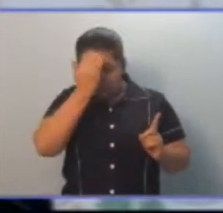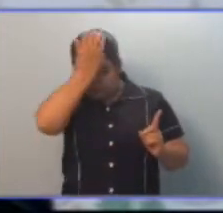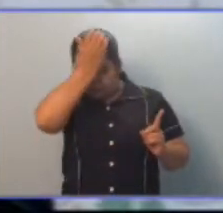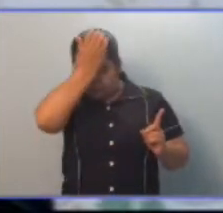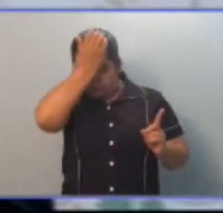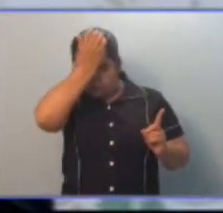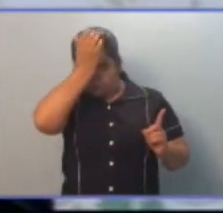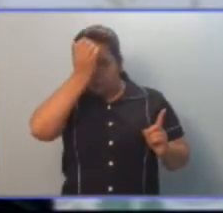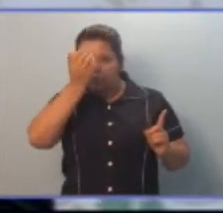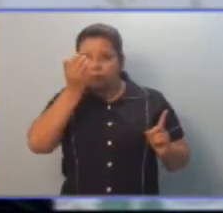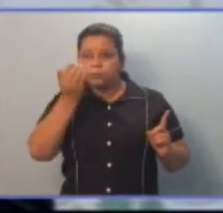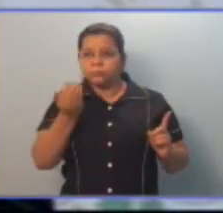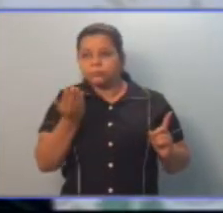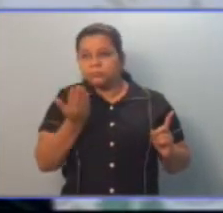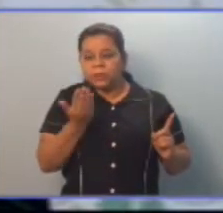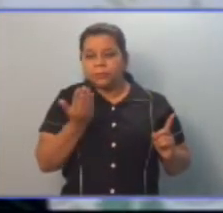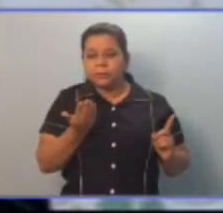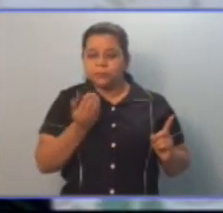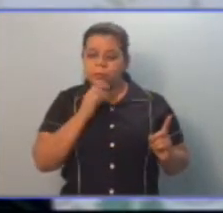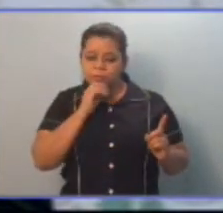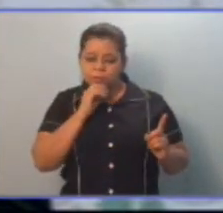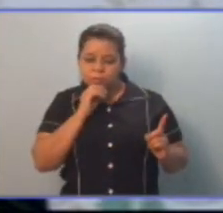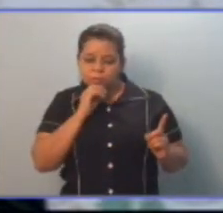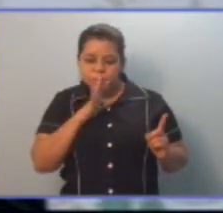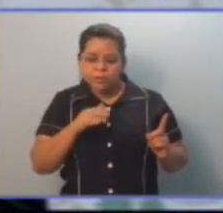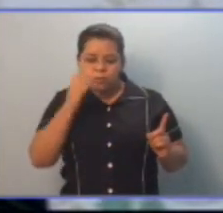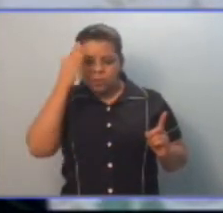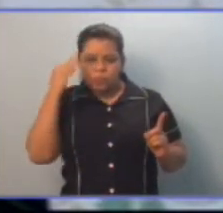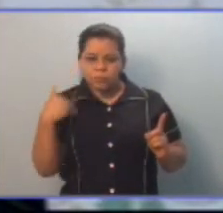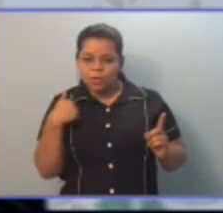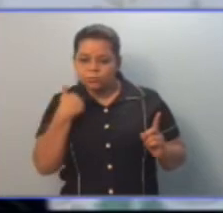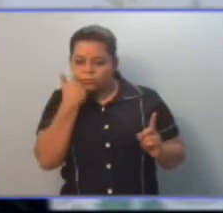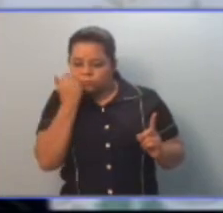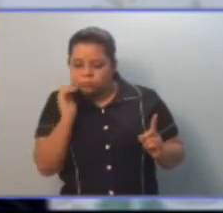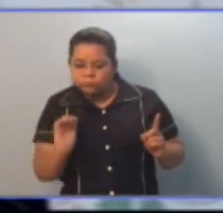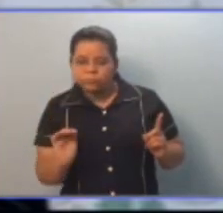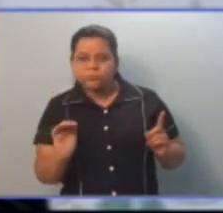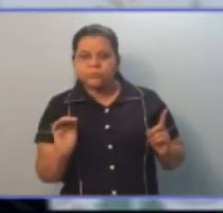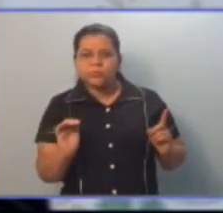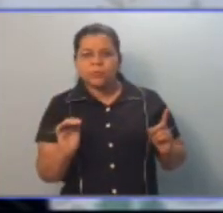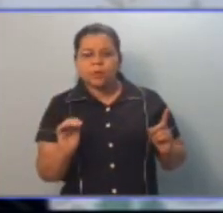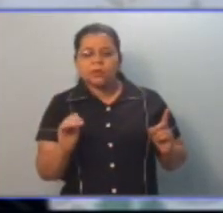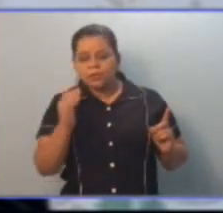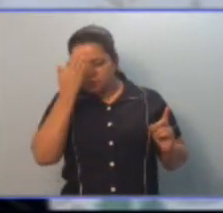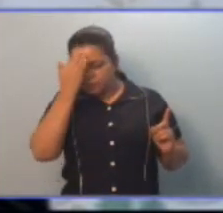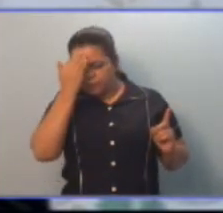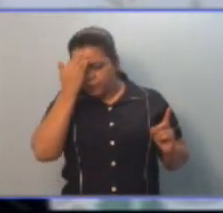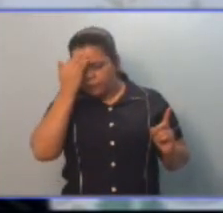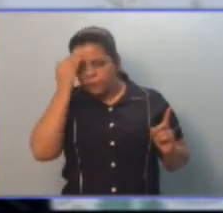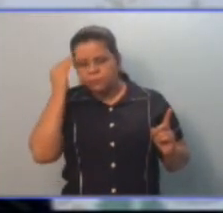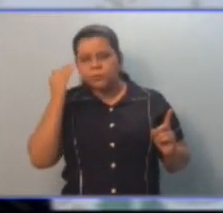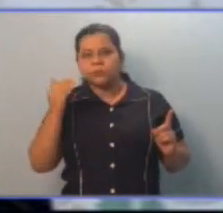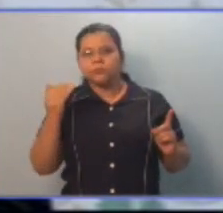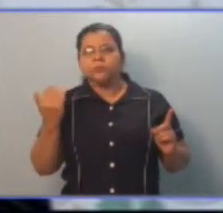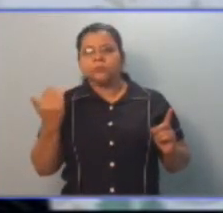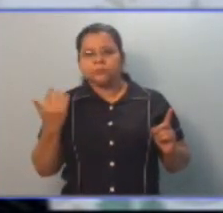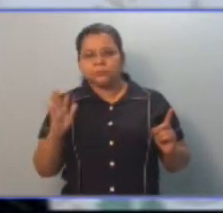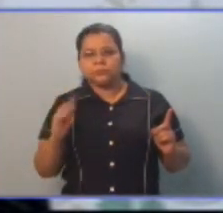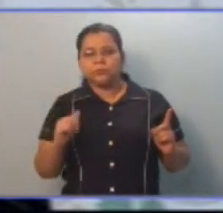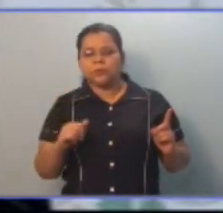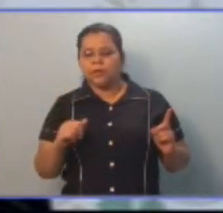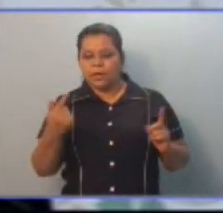sea que haya habido consentimiento, si es en una menor de edad, en nuestro caso es delito, porque el consentimiento está viciado, lo